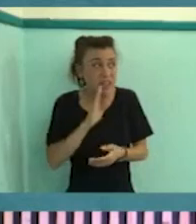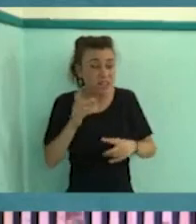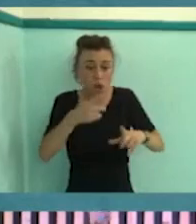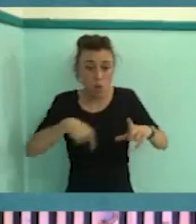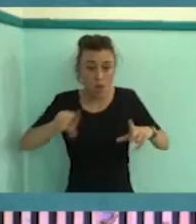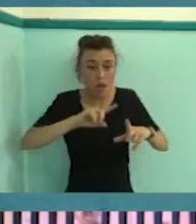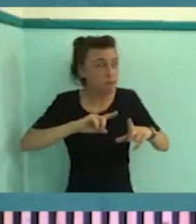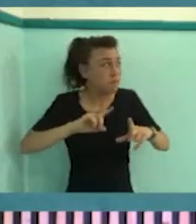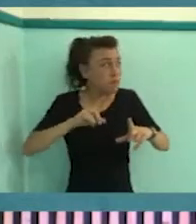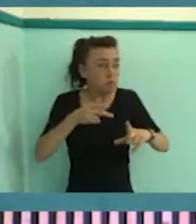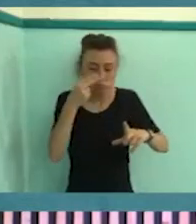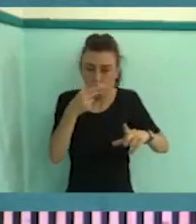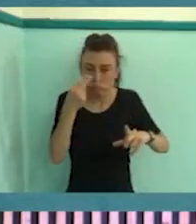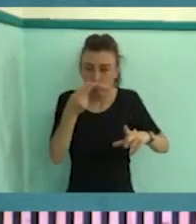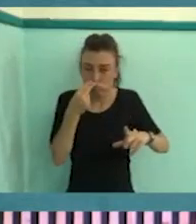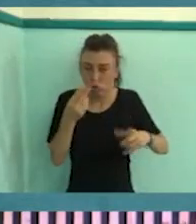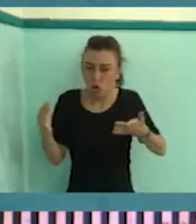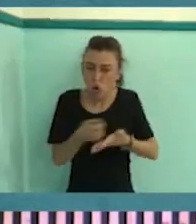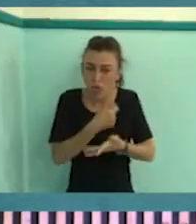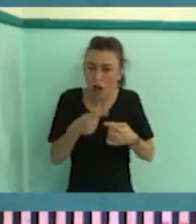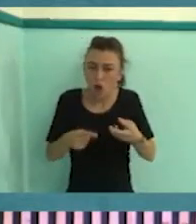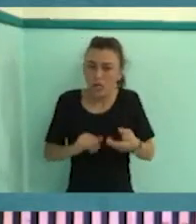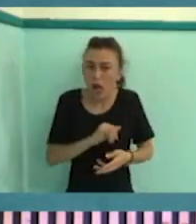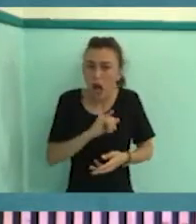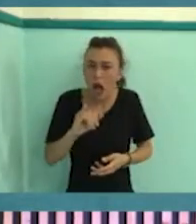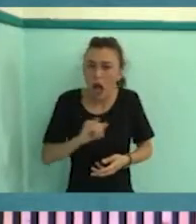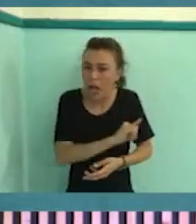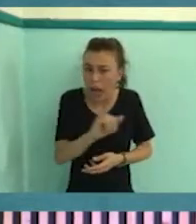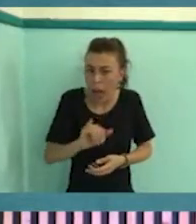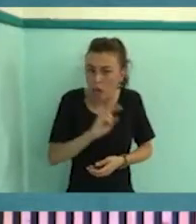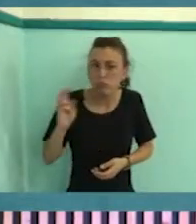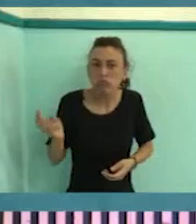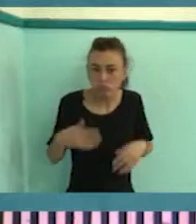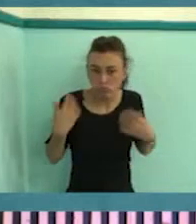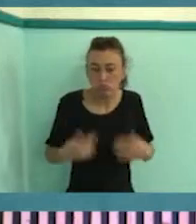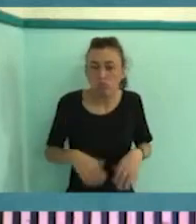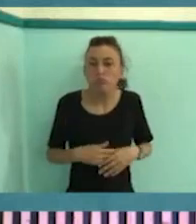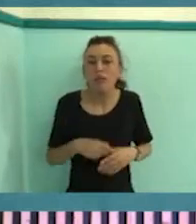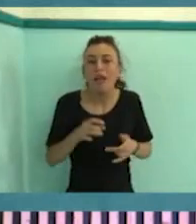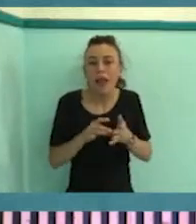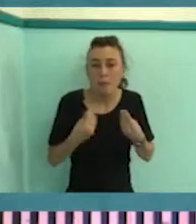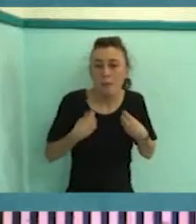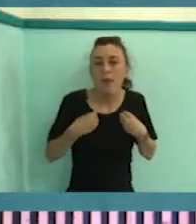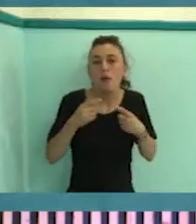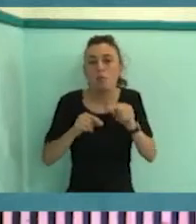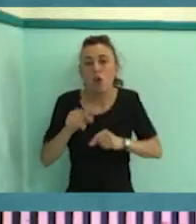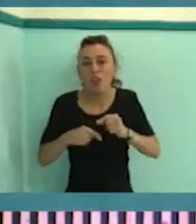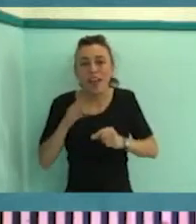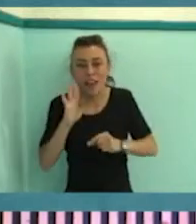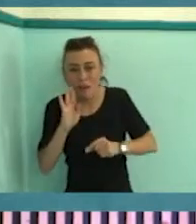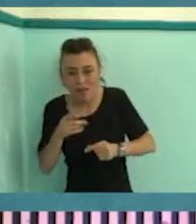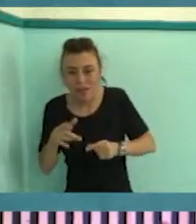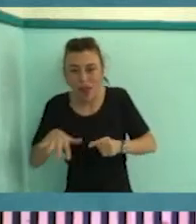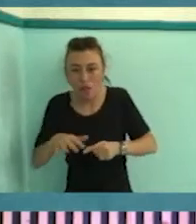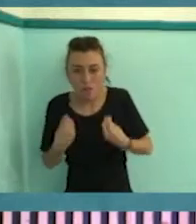veréis todismo las cosas que hay que son pues algunas de estas que he puesto yo aquí no lo que decíamos calidad de vida contaminación criminalidad donde tú vives por